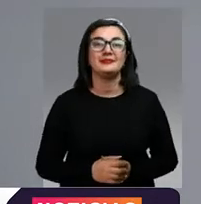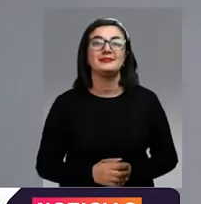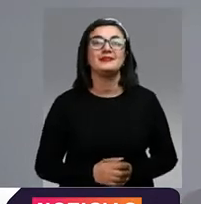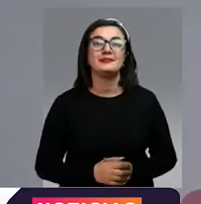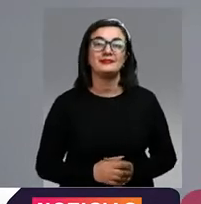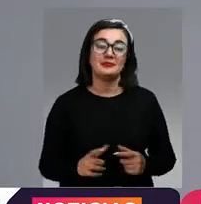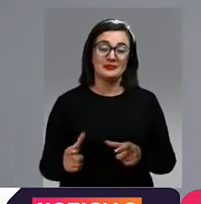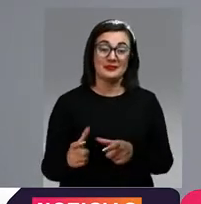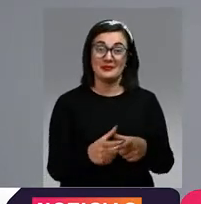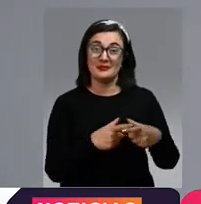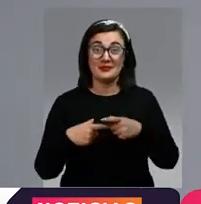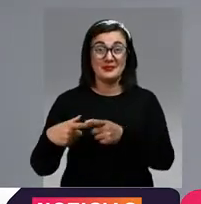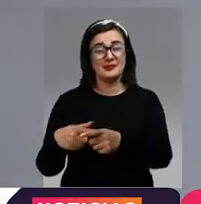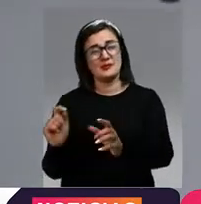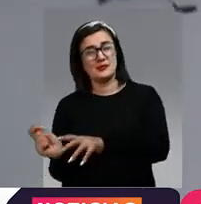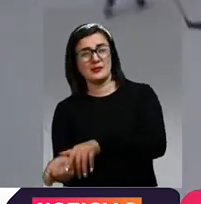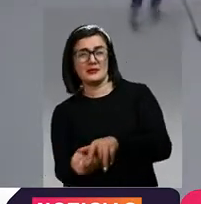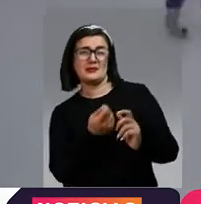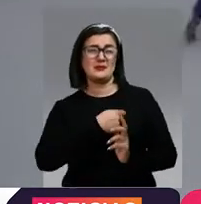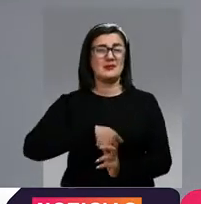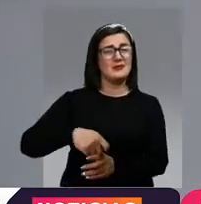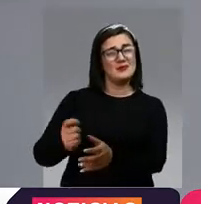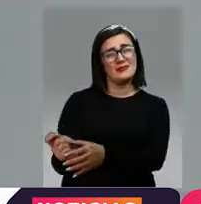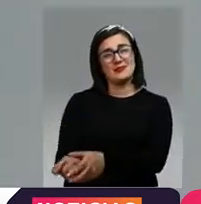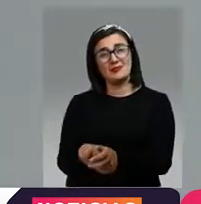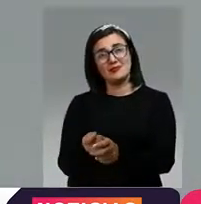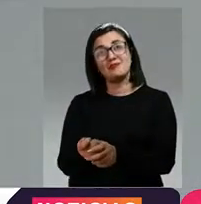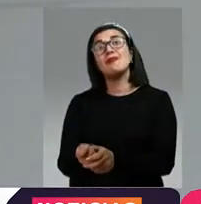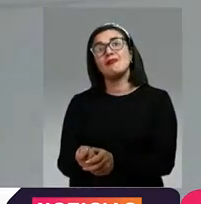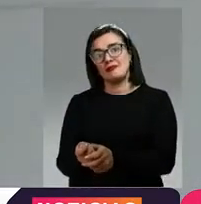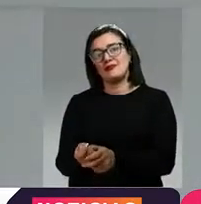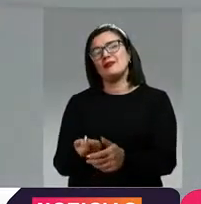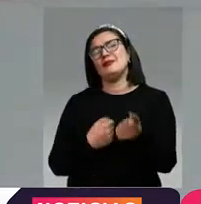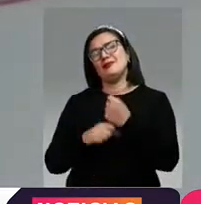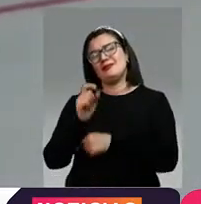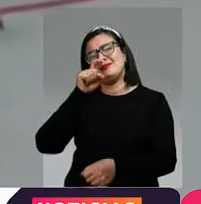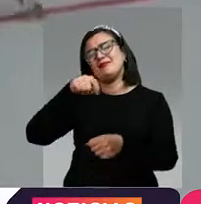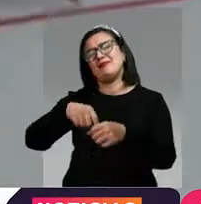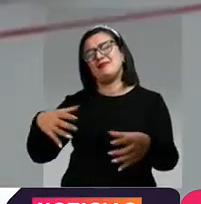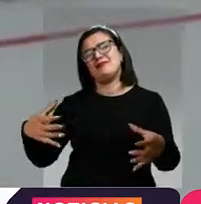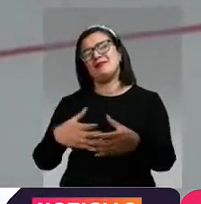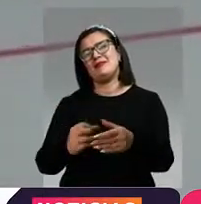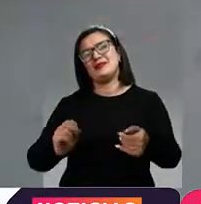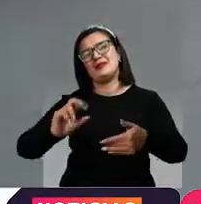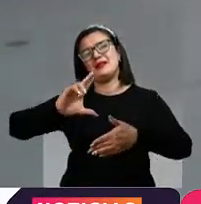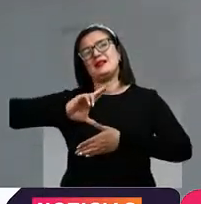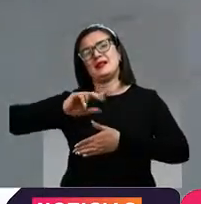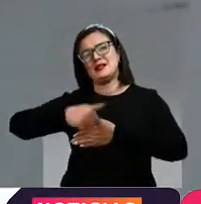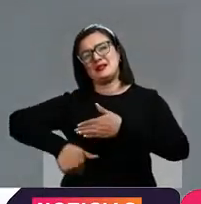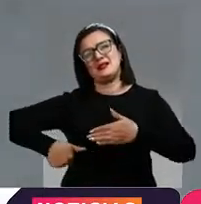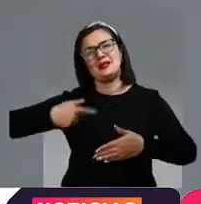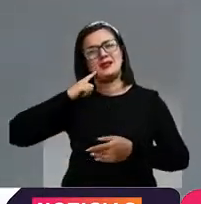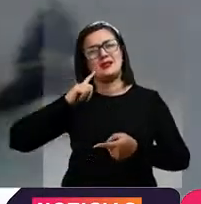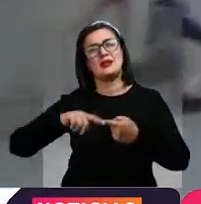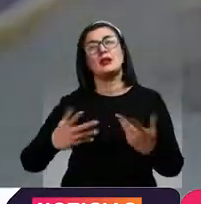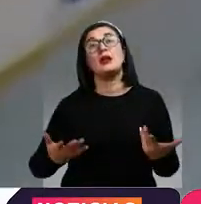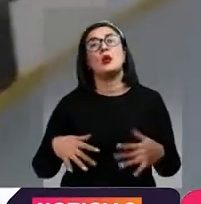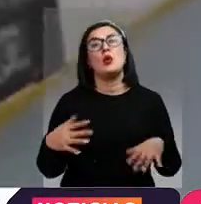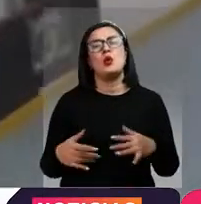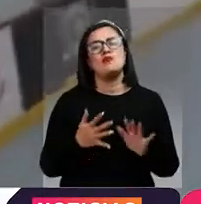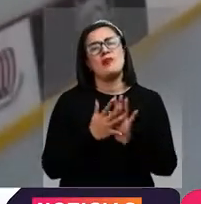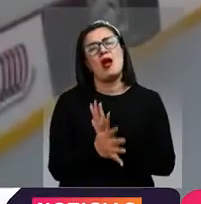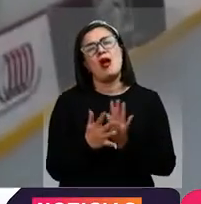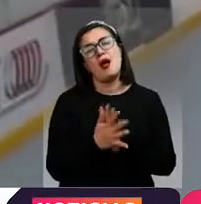La selección Colombia Senior femenina de hockey en línea logró el título en el campeonato panamericano de la disciplina, contando en sus filas con